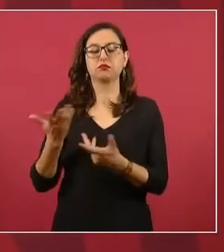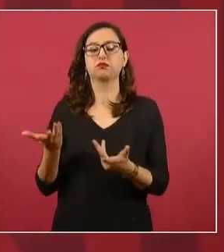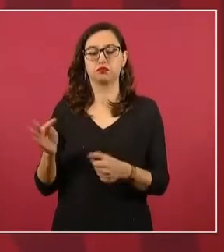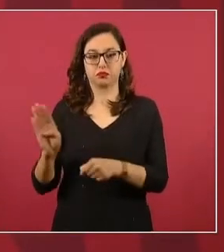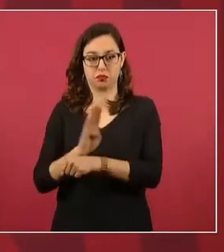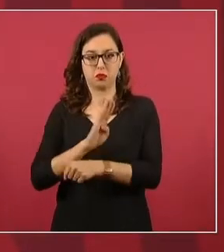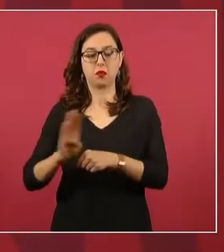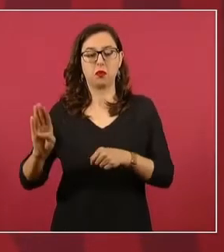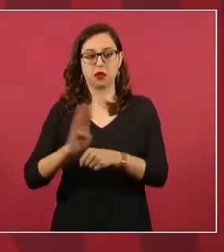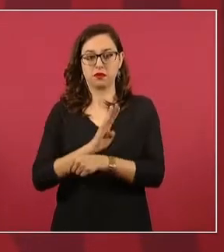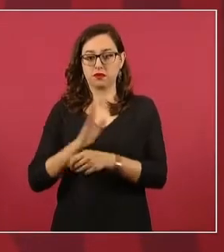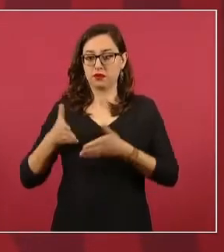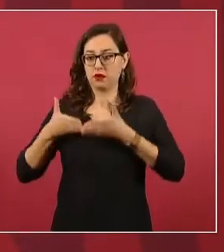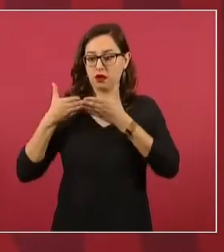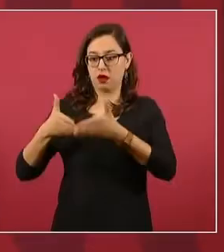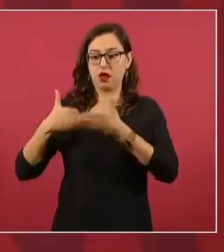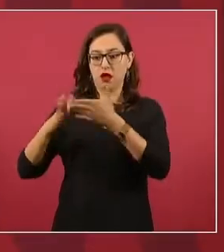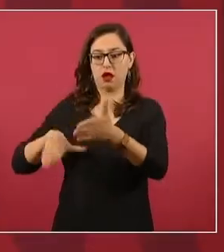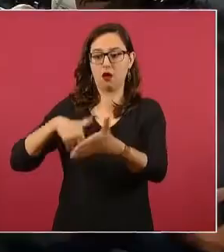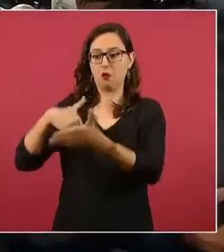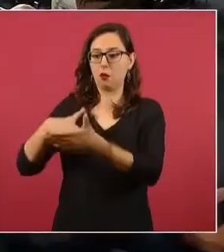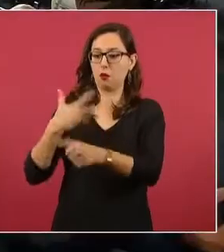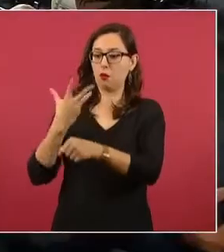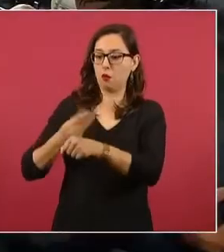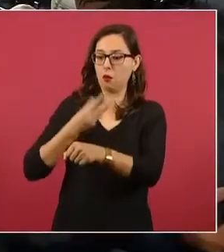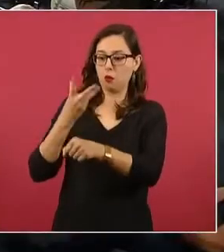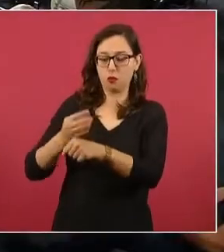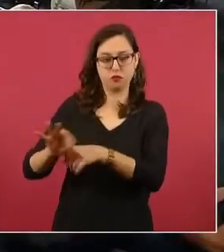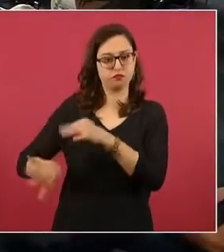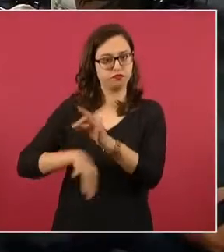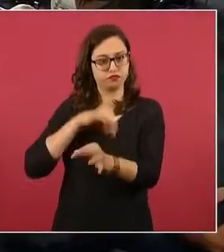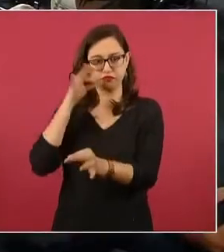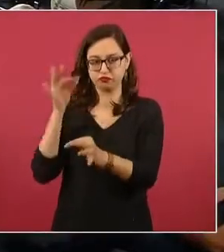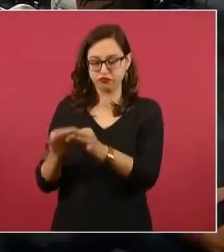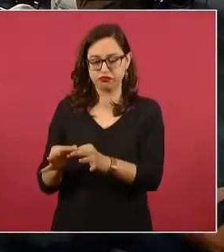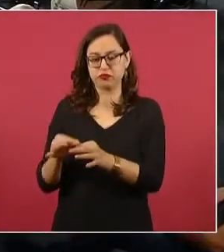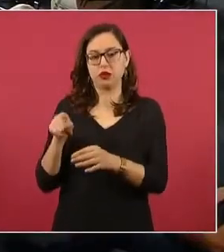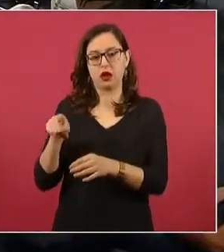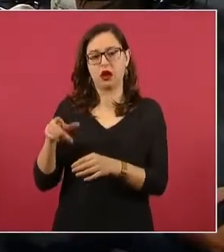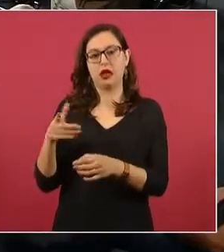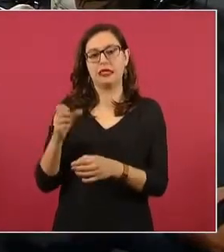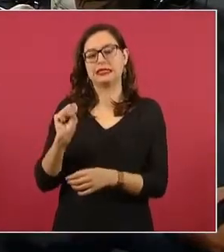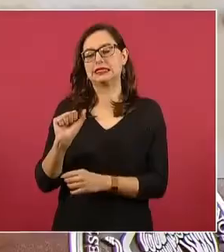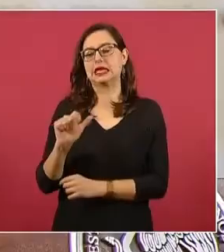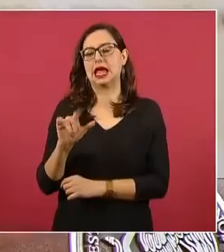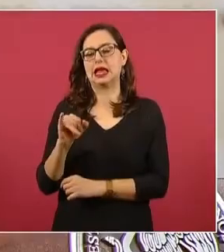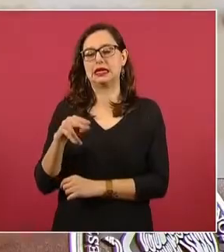está modernizando el puerto, va a quedar terminado, de Salina Cruz.